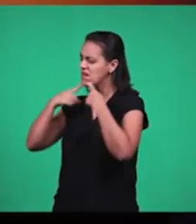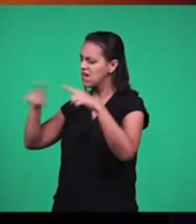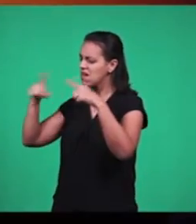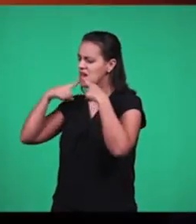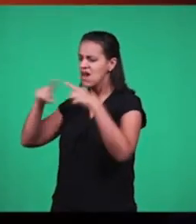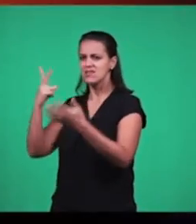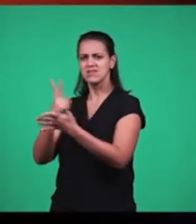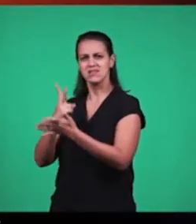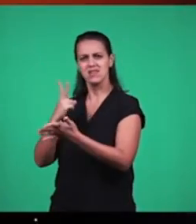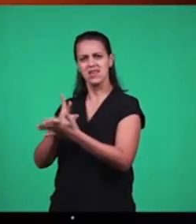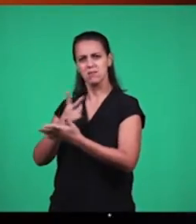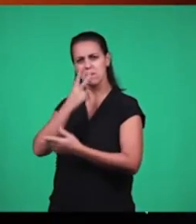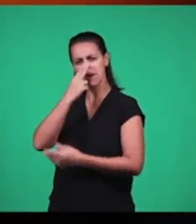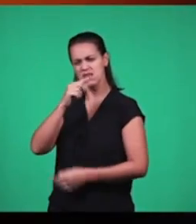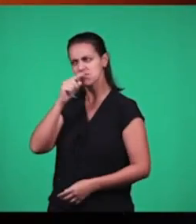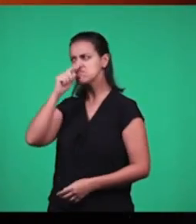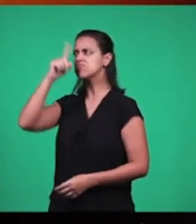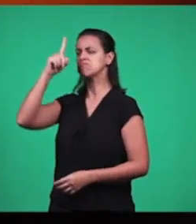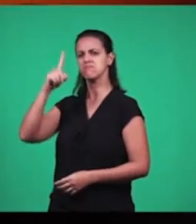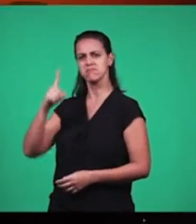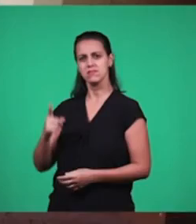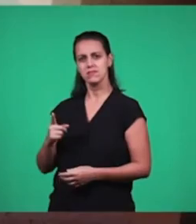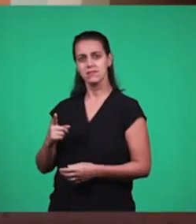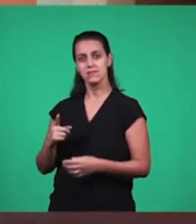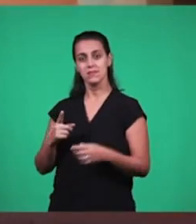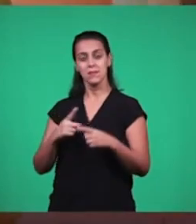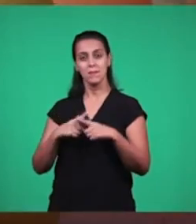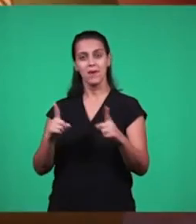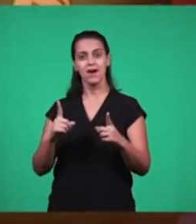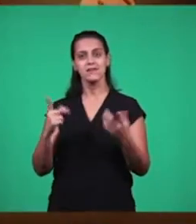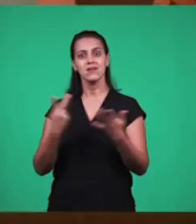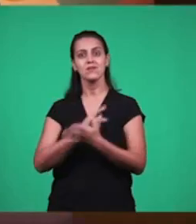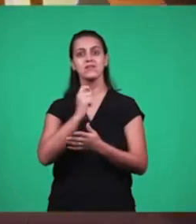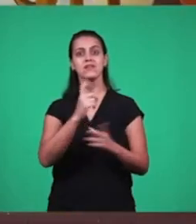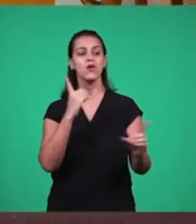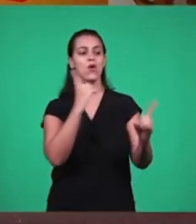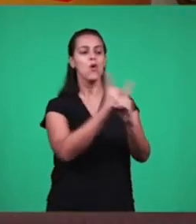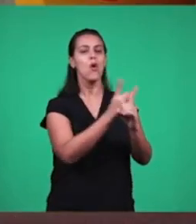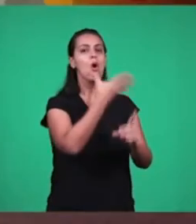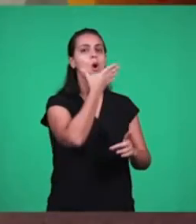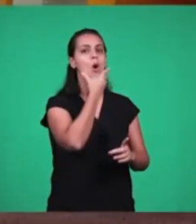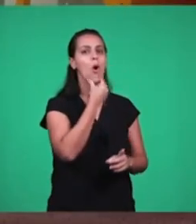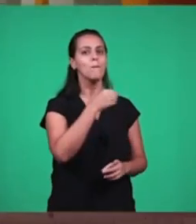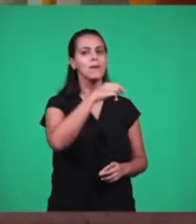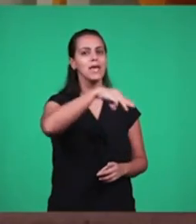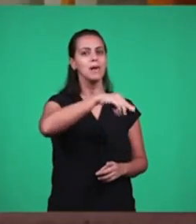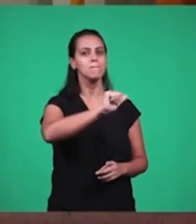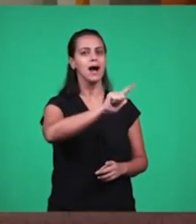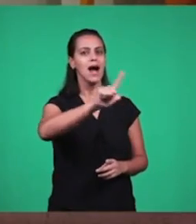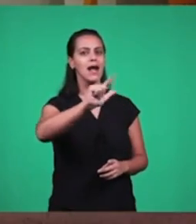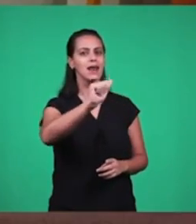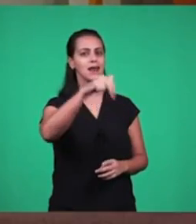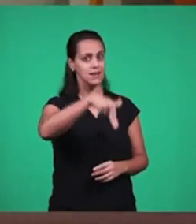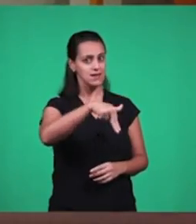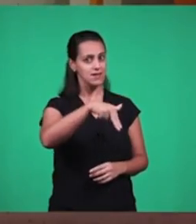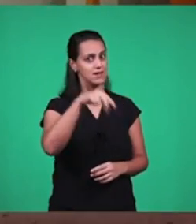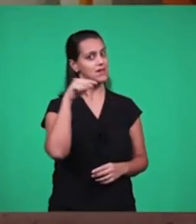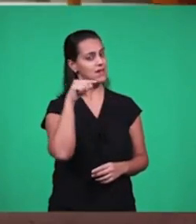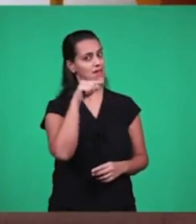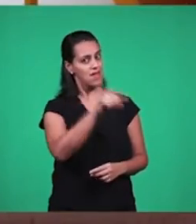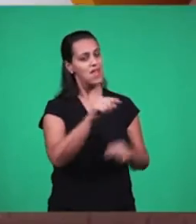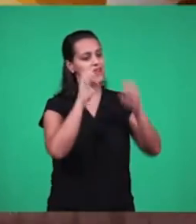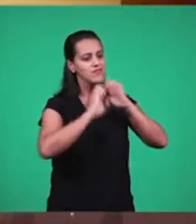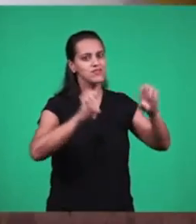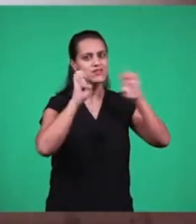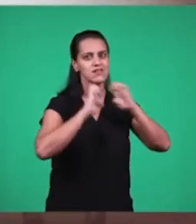Charlotte, con una postura orgullosa. Mas un encuentro con César Malan, un evangelista francés, cambió